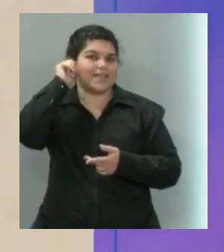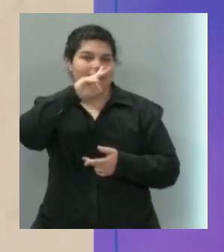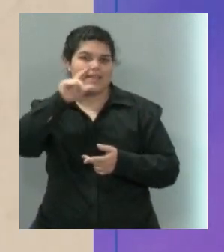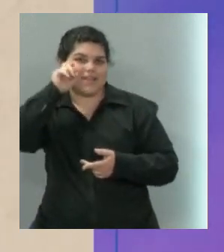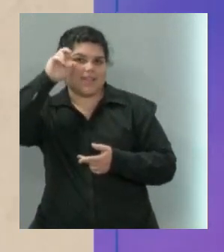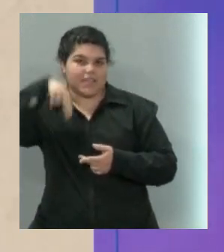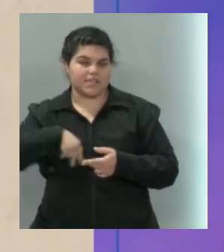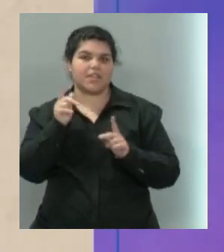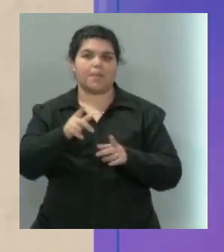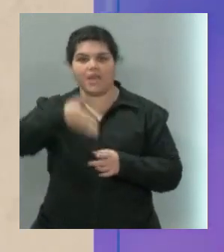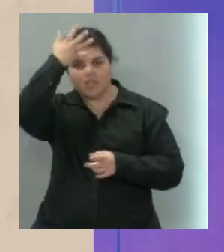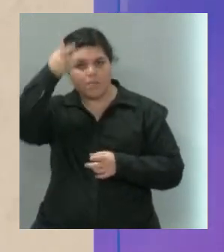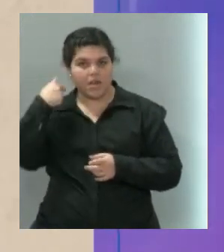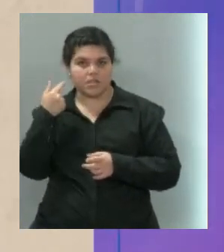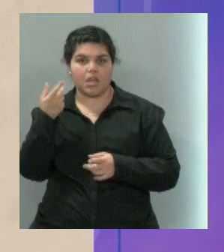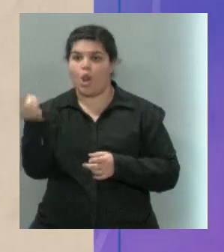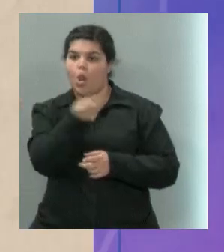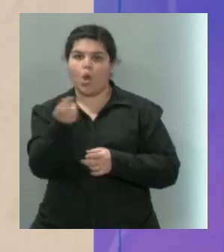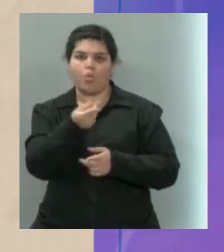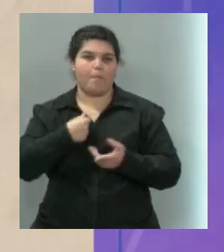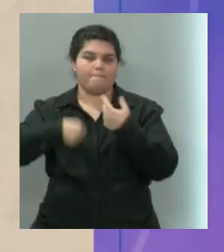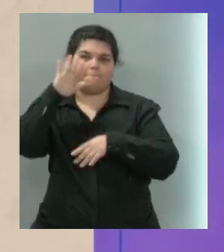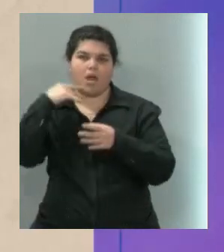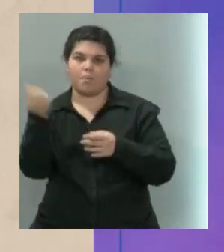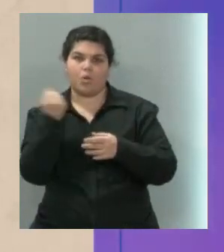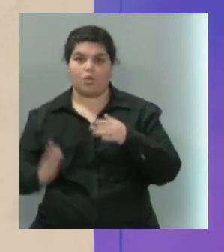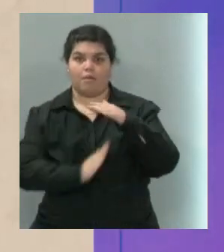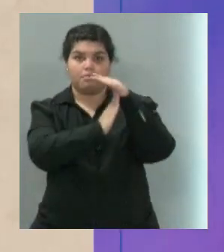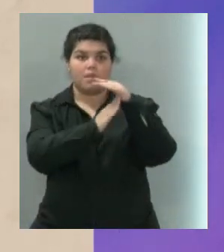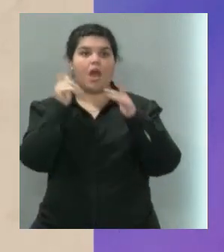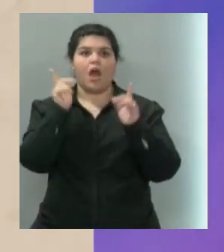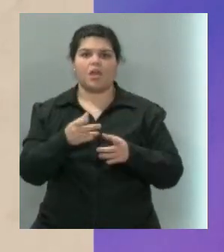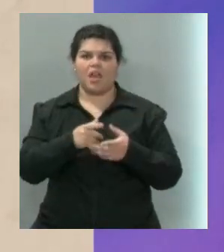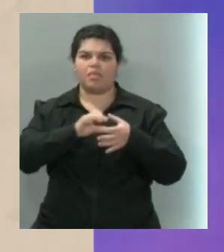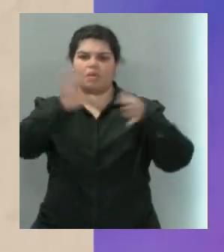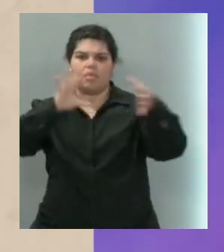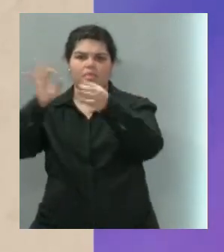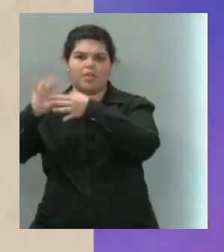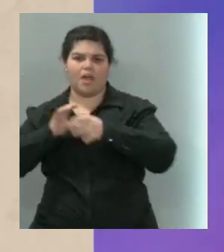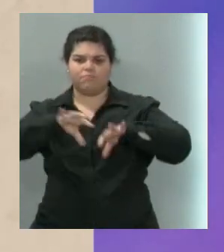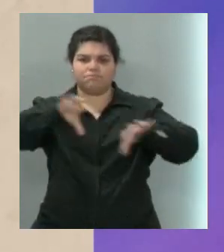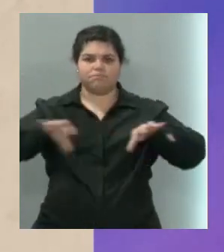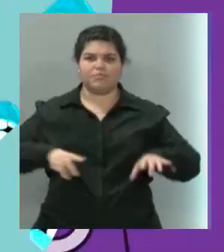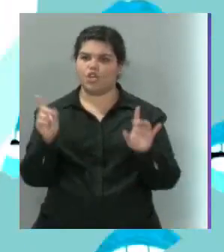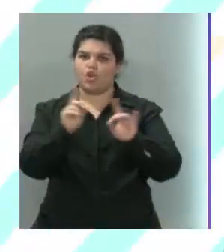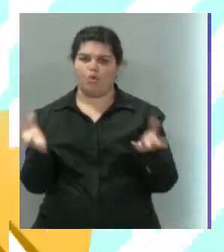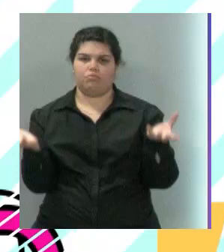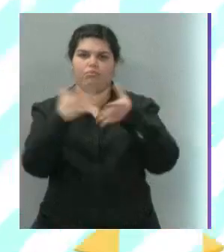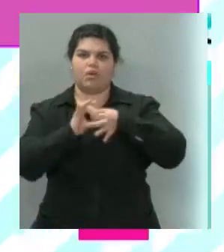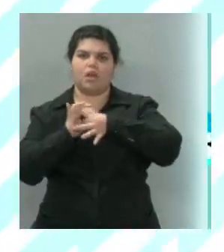las historias de nuestros países no están aisladas, sino que tienen orígenes comunes y nuestros destinos están